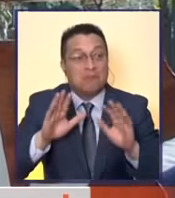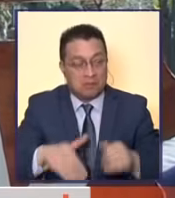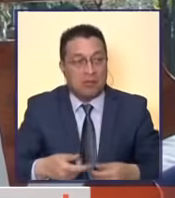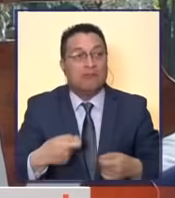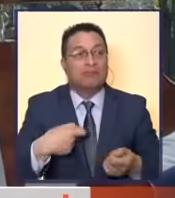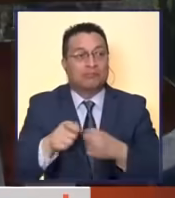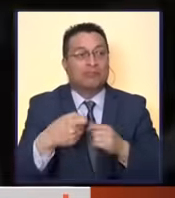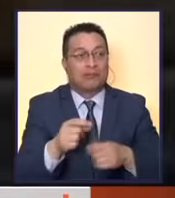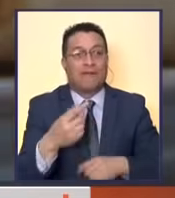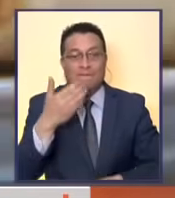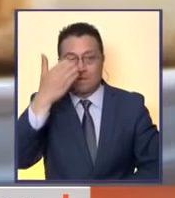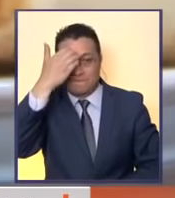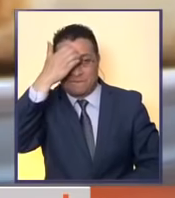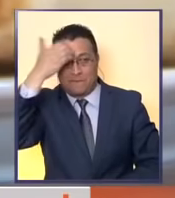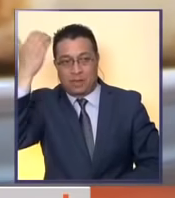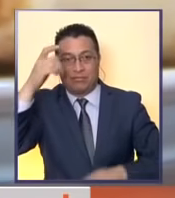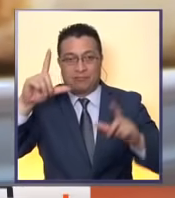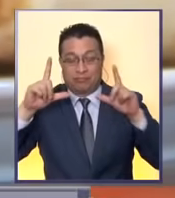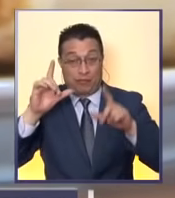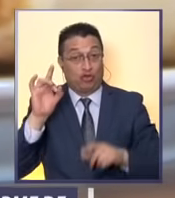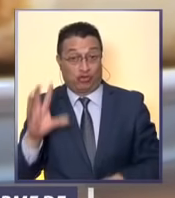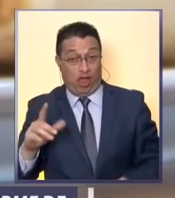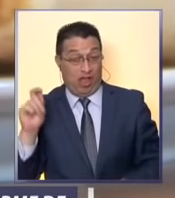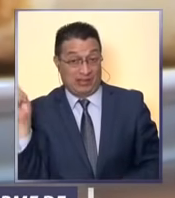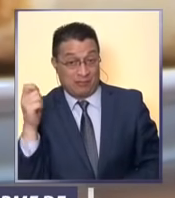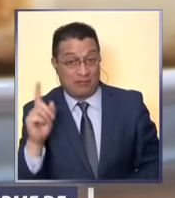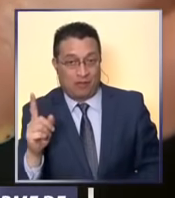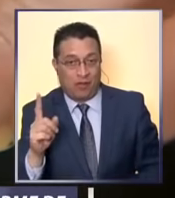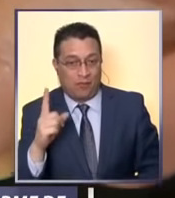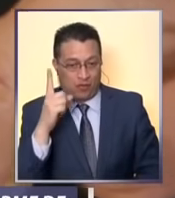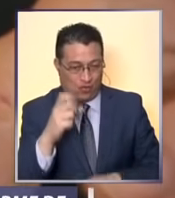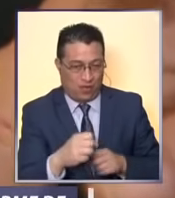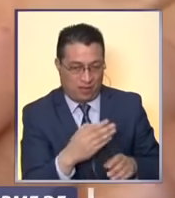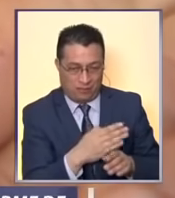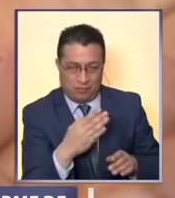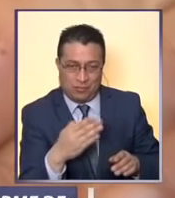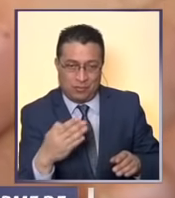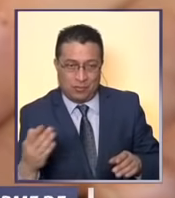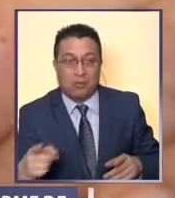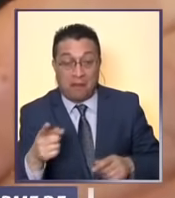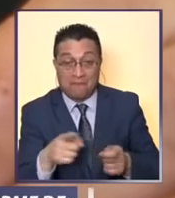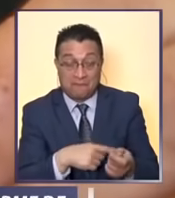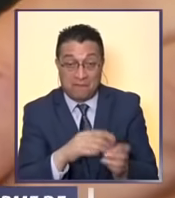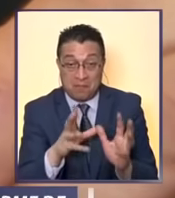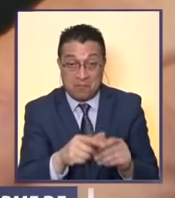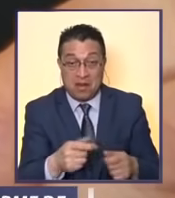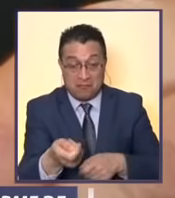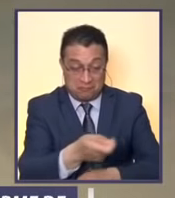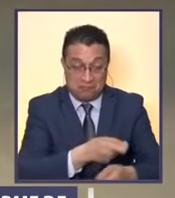buena fama y no solo en septiembre. Mientras el negocio sigue en manos de esta familia,